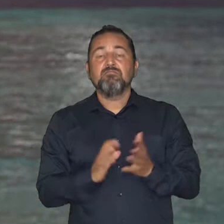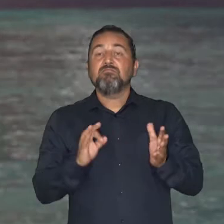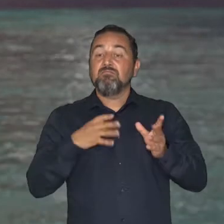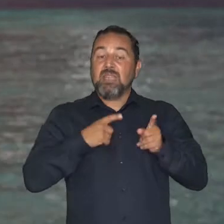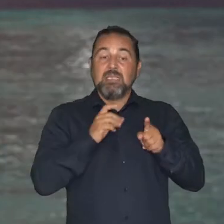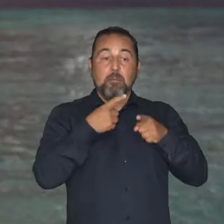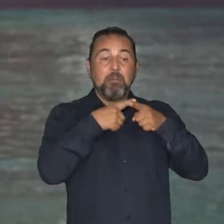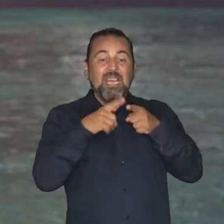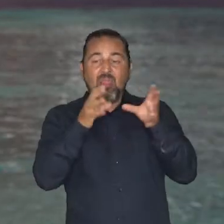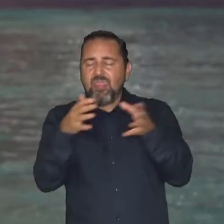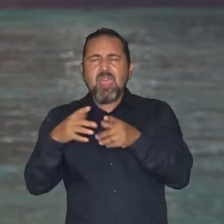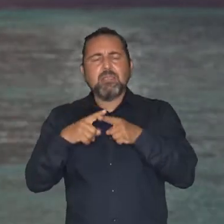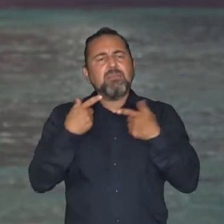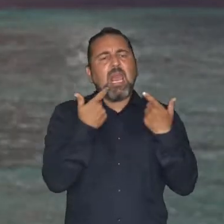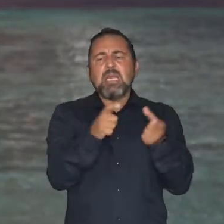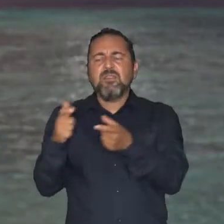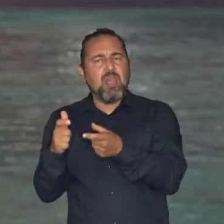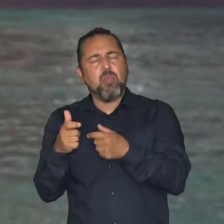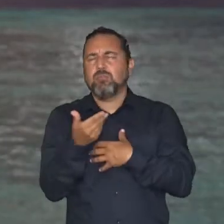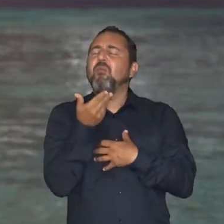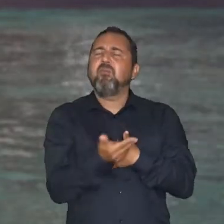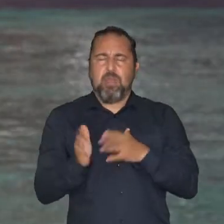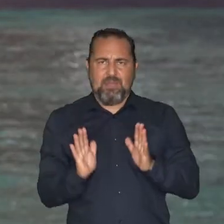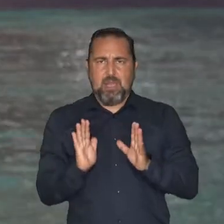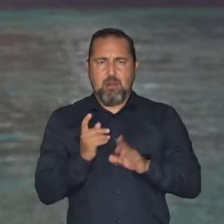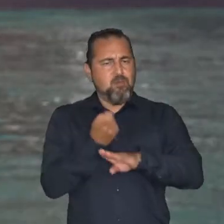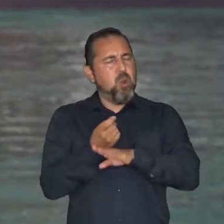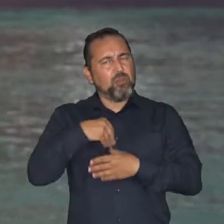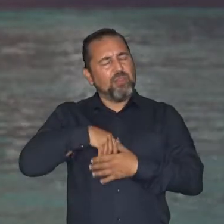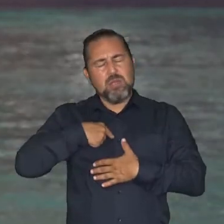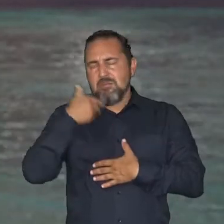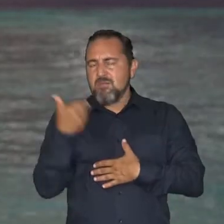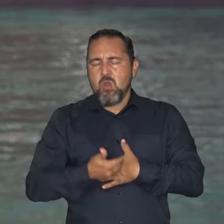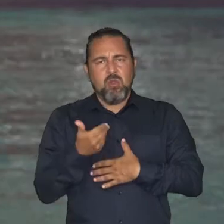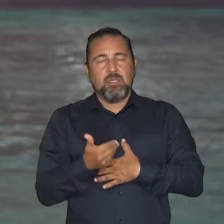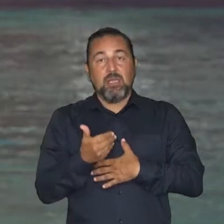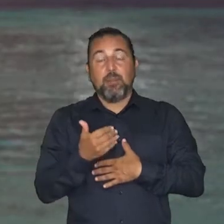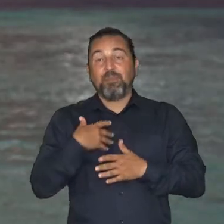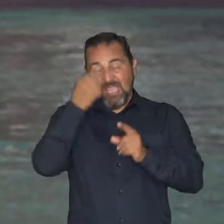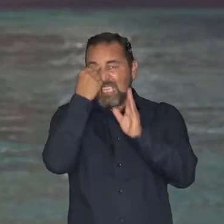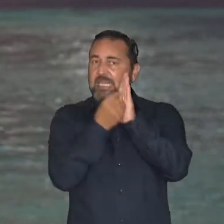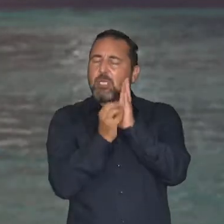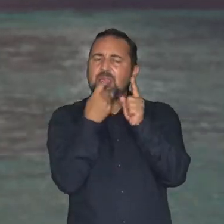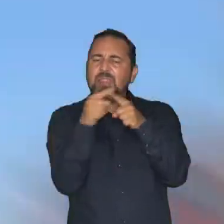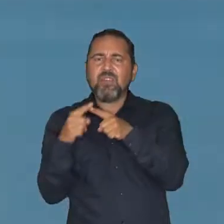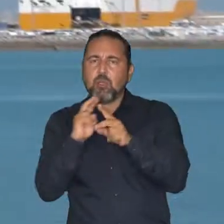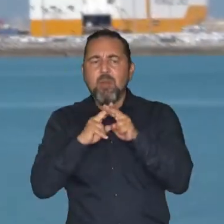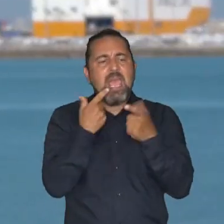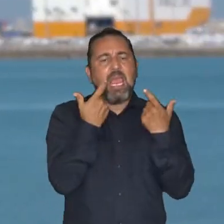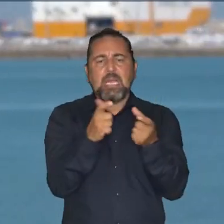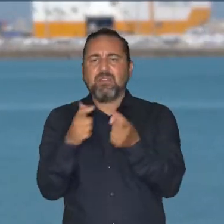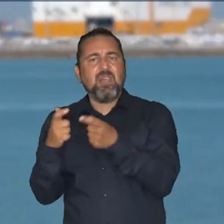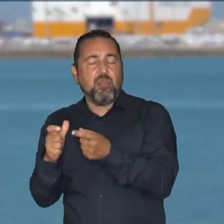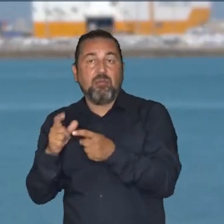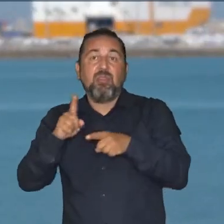La clasificación de las mercancías es fundamental en los puertos. Tenemos distintos criterios para